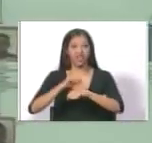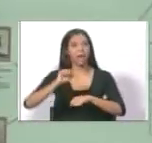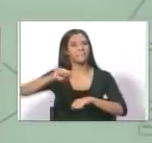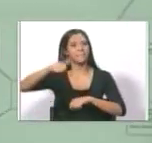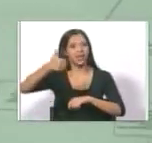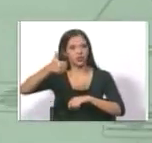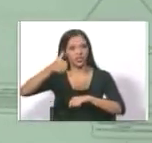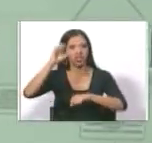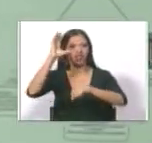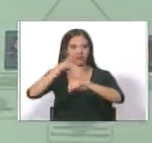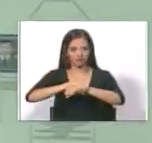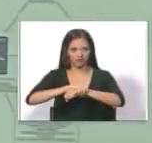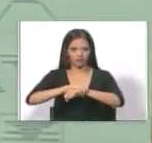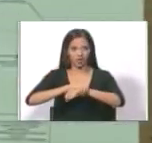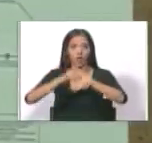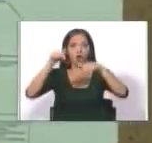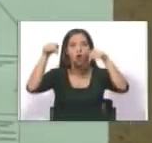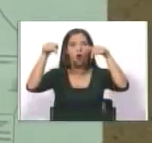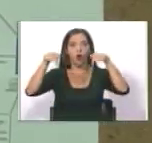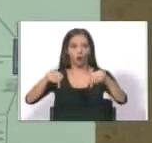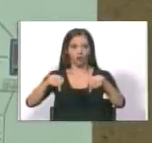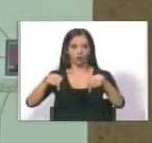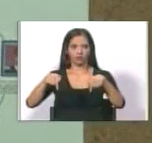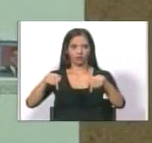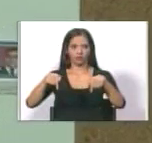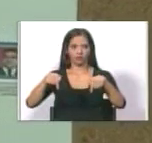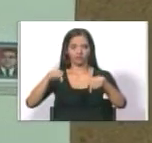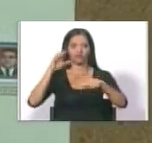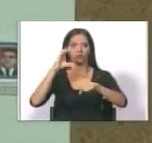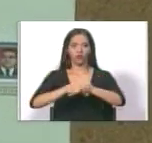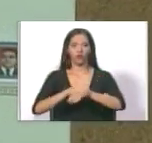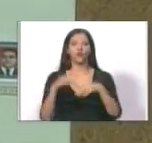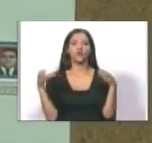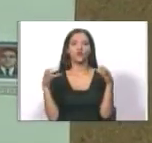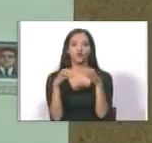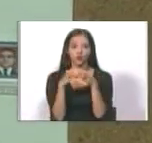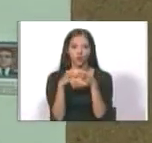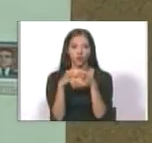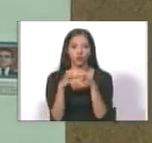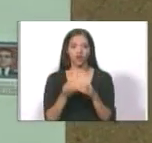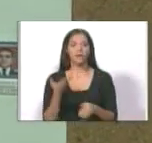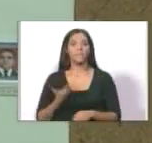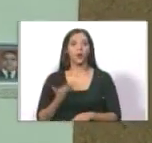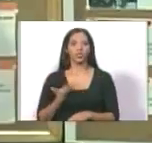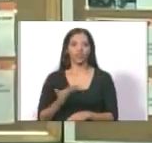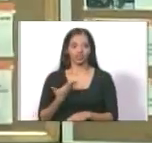Hoy fueron detenidos un grupo importante, muy importante.